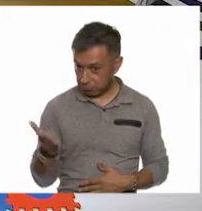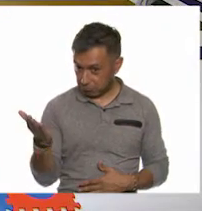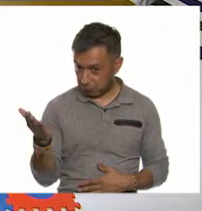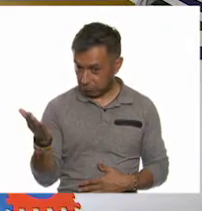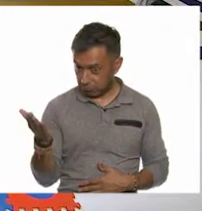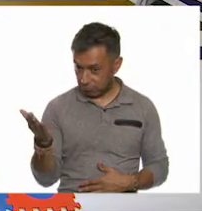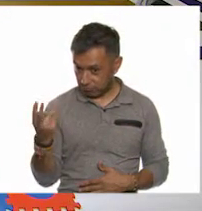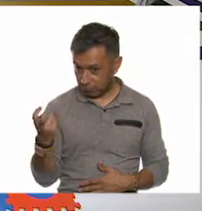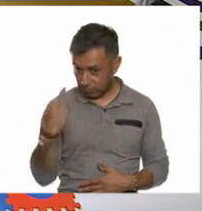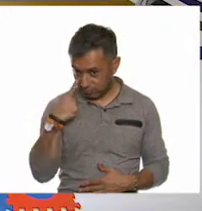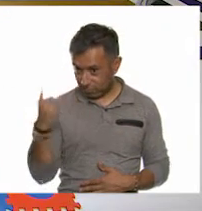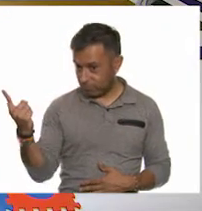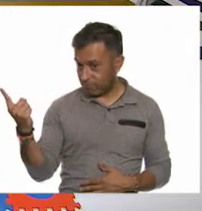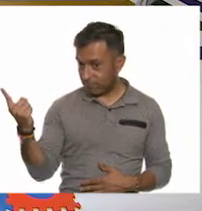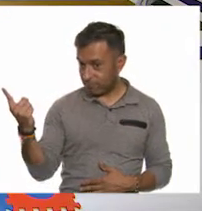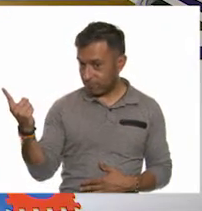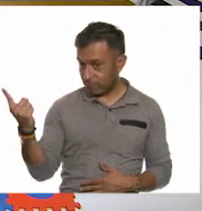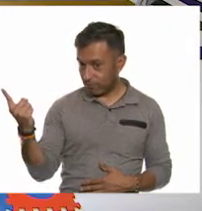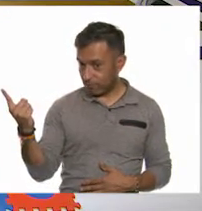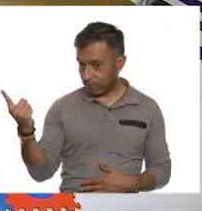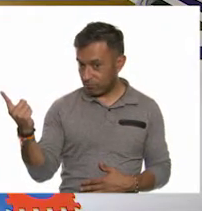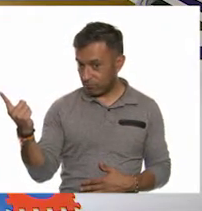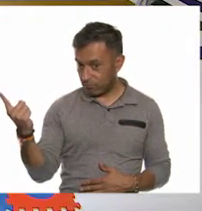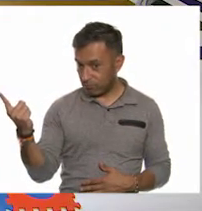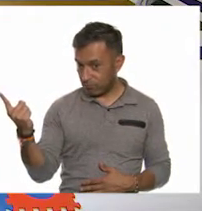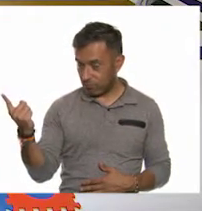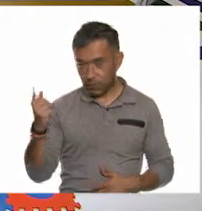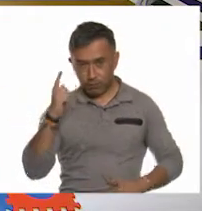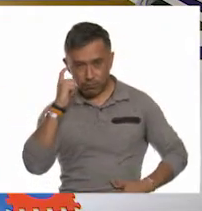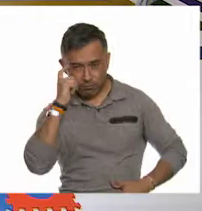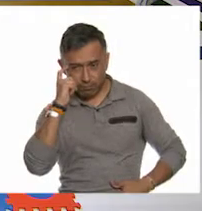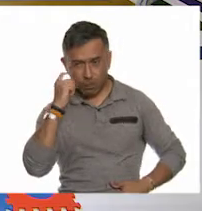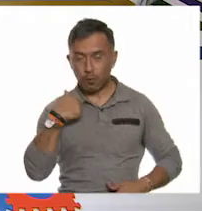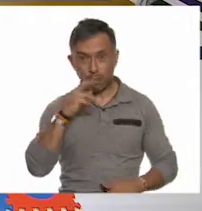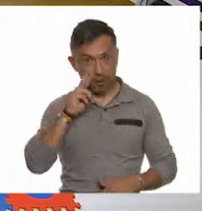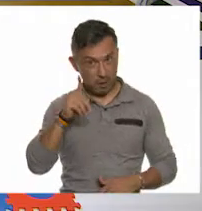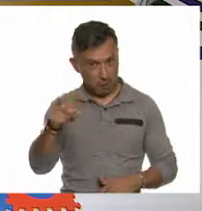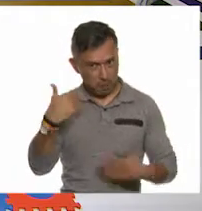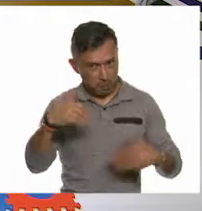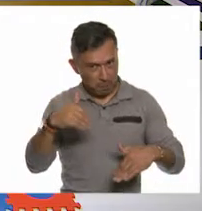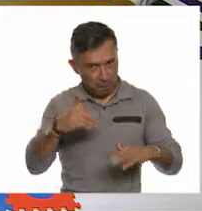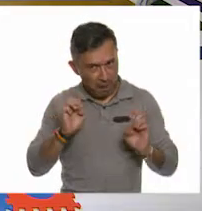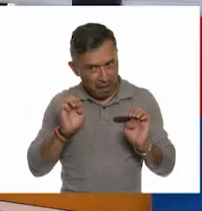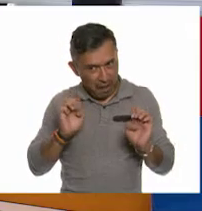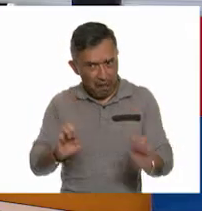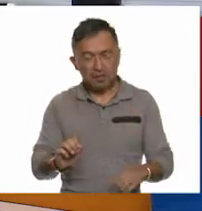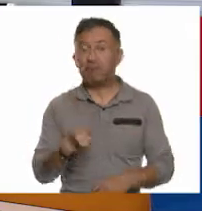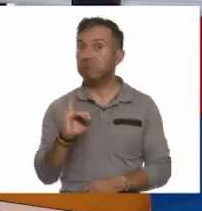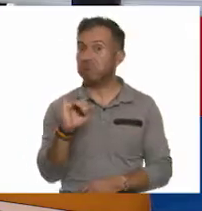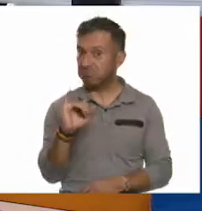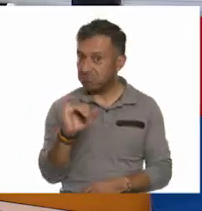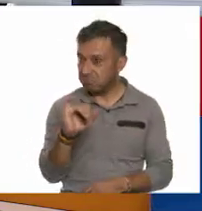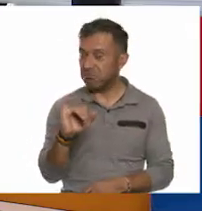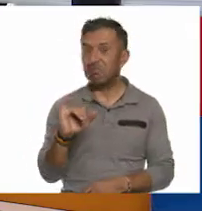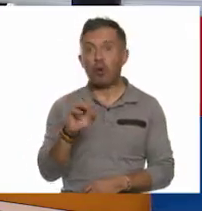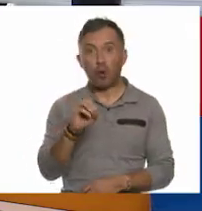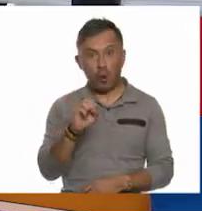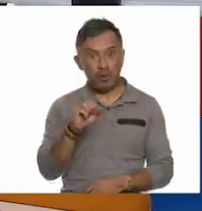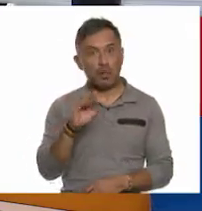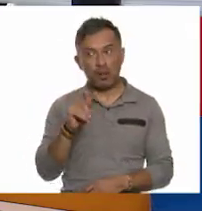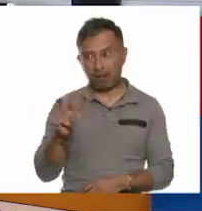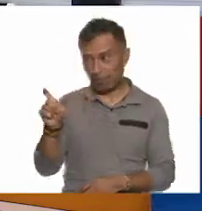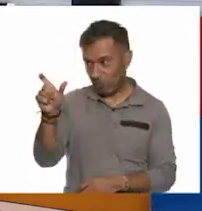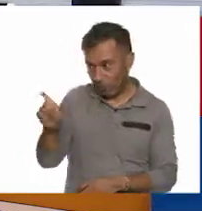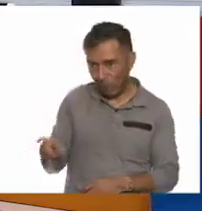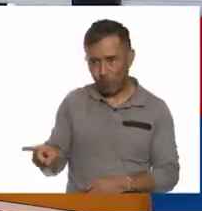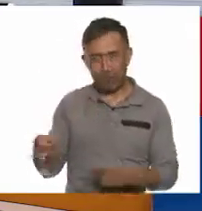Uy, no. Mucho gusto, qué elegancia la vez. Sí, no. Todo un personaje, Oscar Wilde. Ajá. Y él es